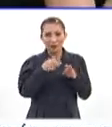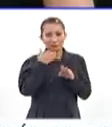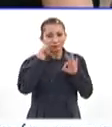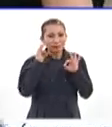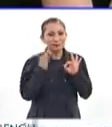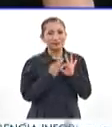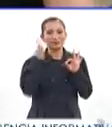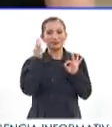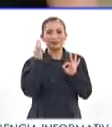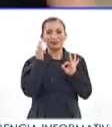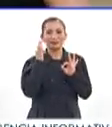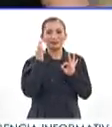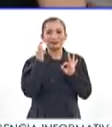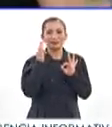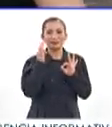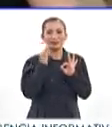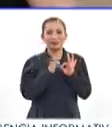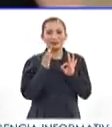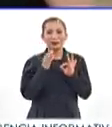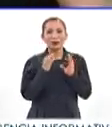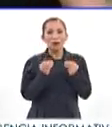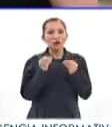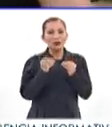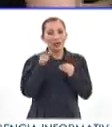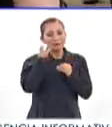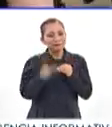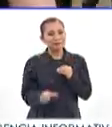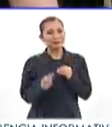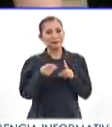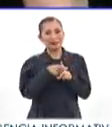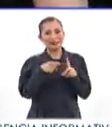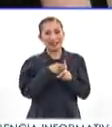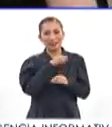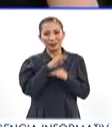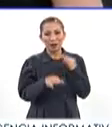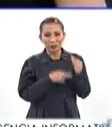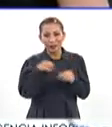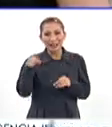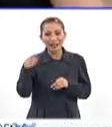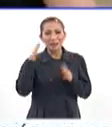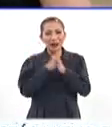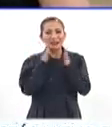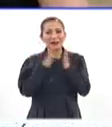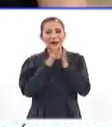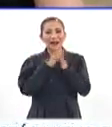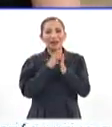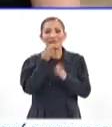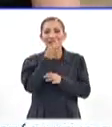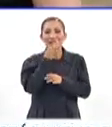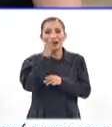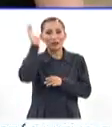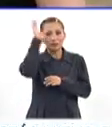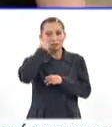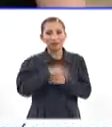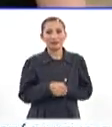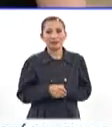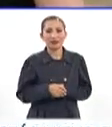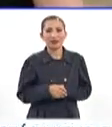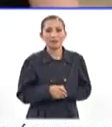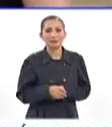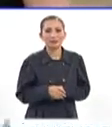manera, pues con mucha actitud, como todos los que están aquí participando en esta fiesta de la cultura,